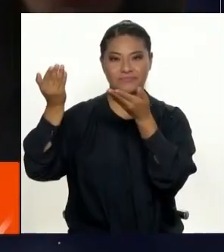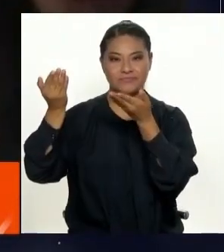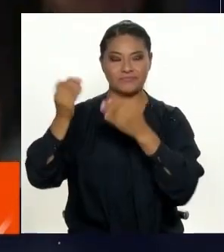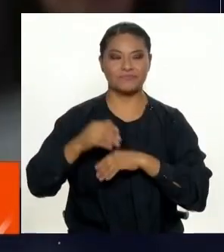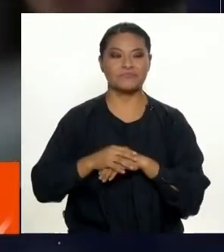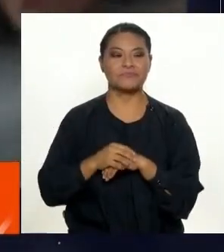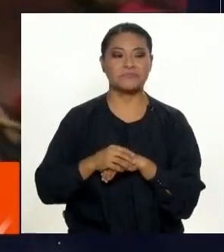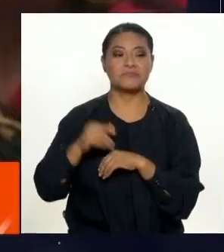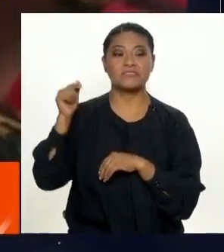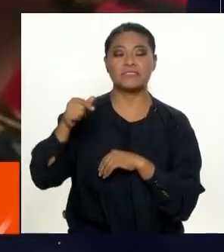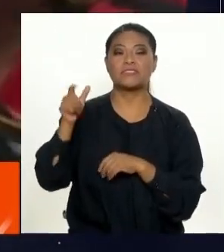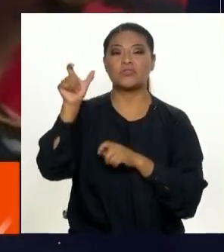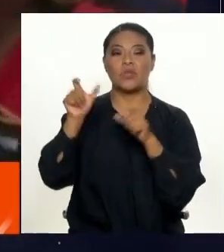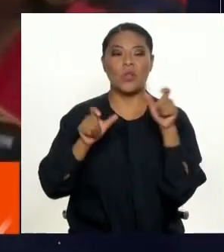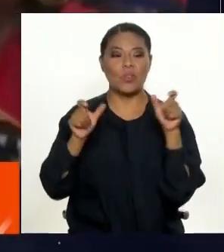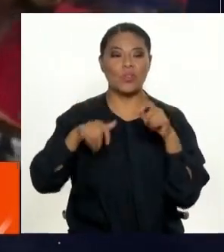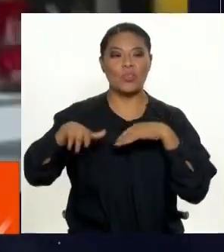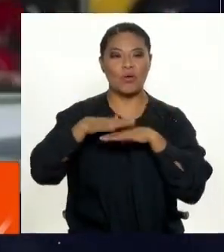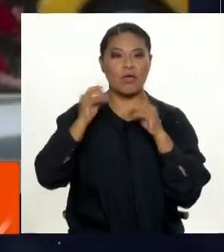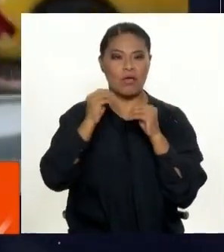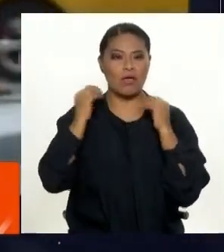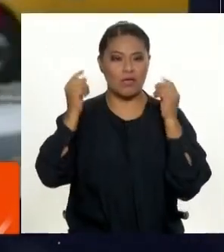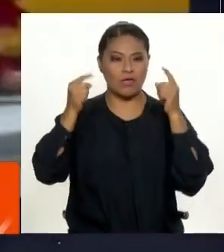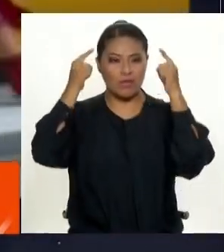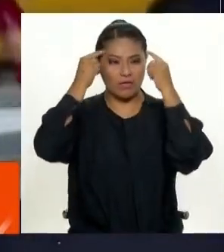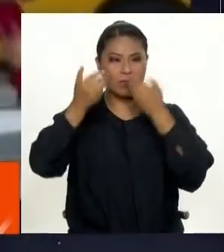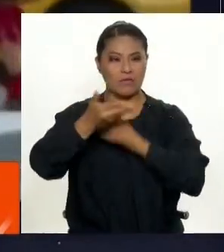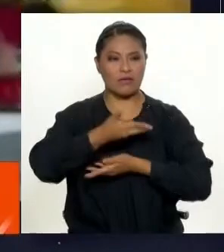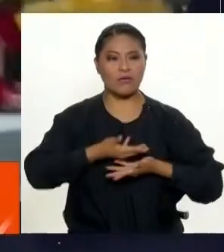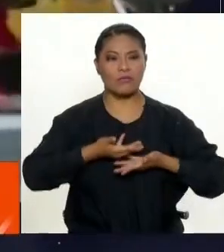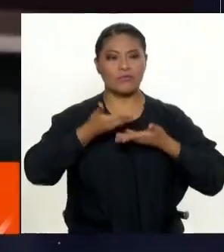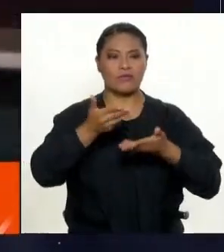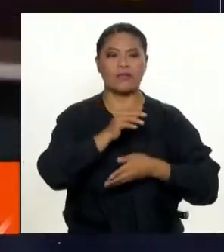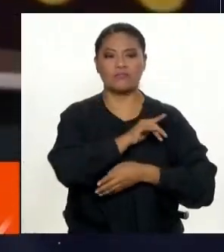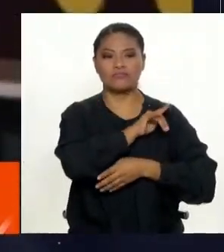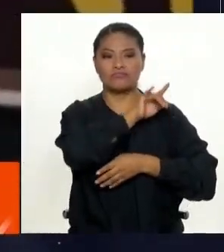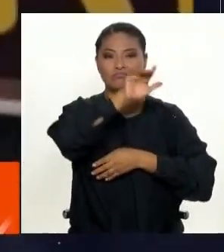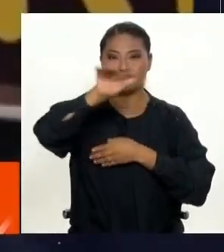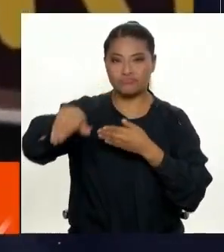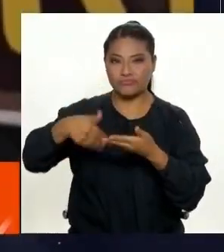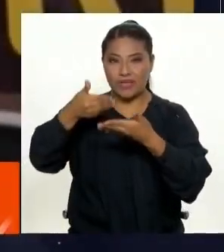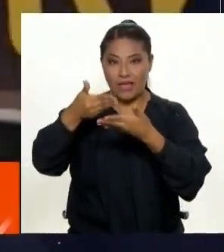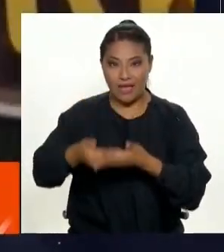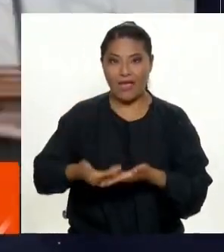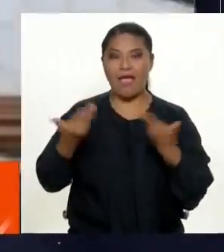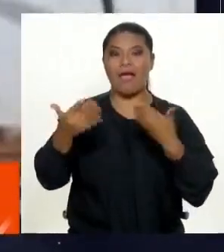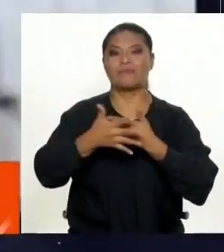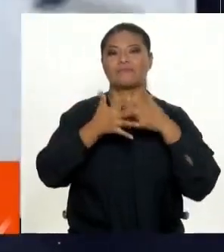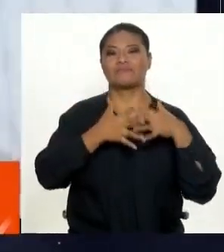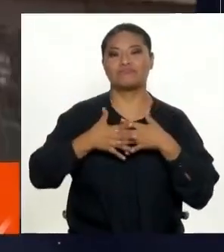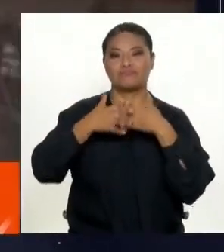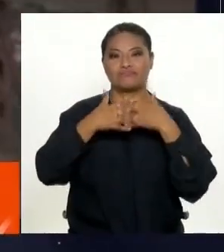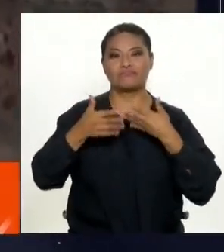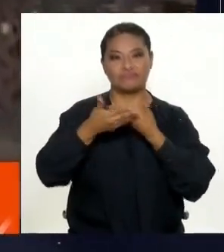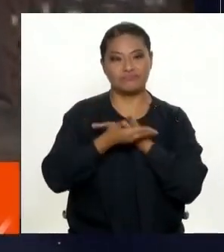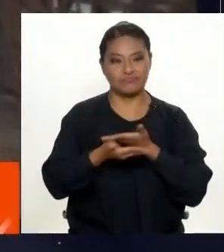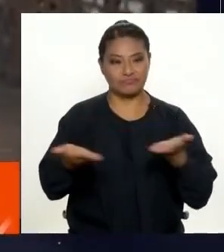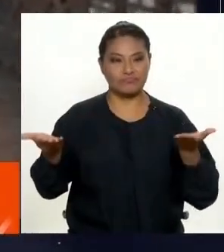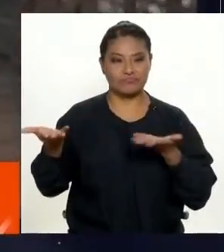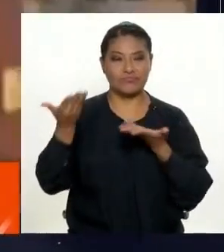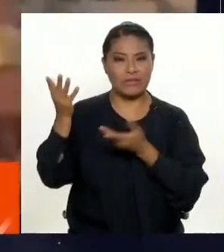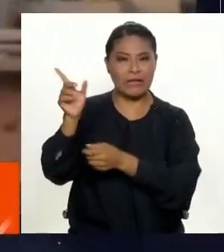The Incas, children of the sun, have traveled from the highlands of Peru to share this ancient tradition with the